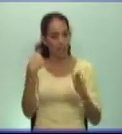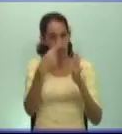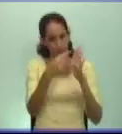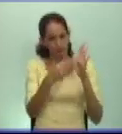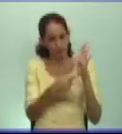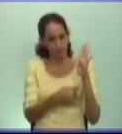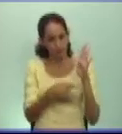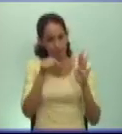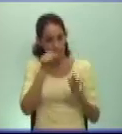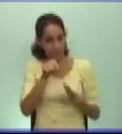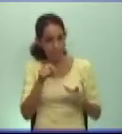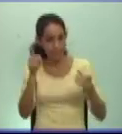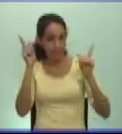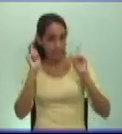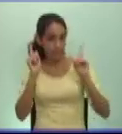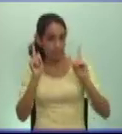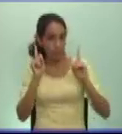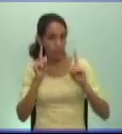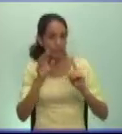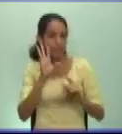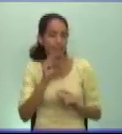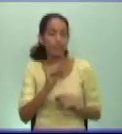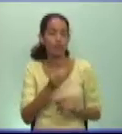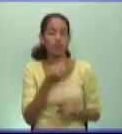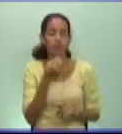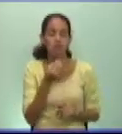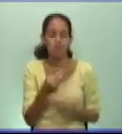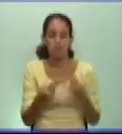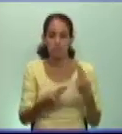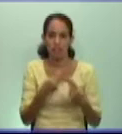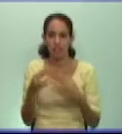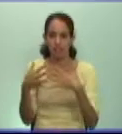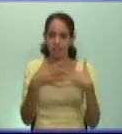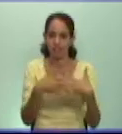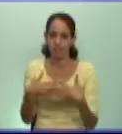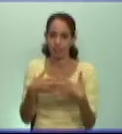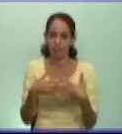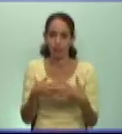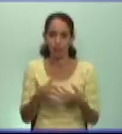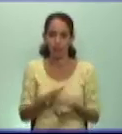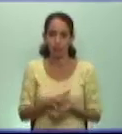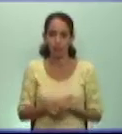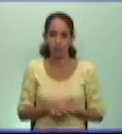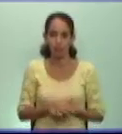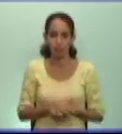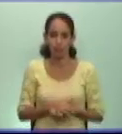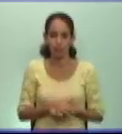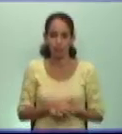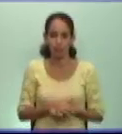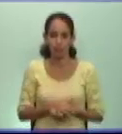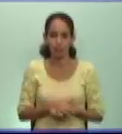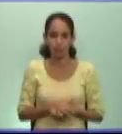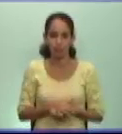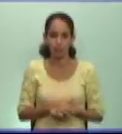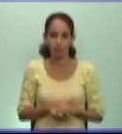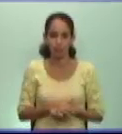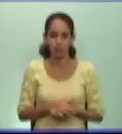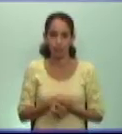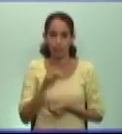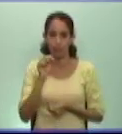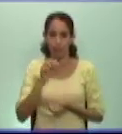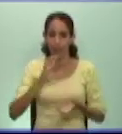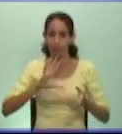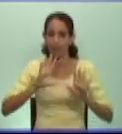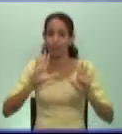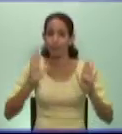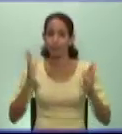norteamericana que vamos a sacar que nos van a definir cuál es la actuación norteamericana. Allá tienen entonces todo un compendio de Estados Unidos en este